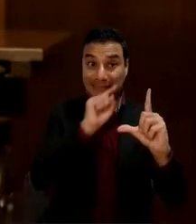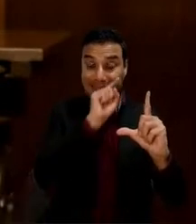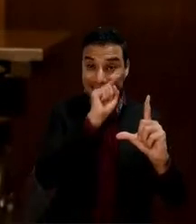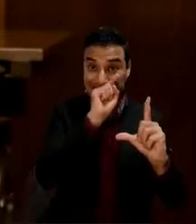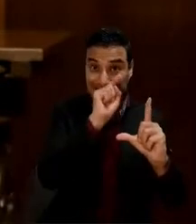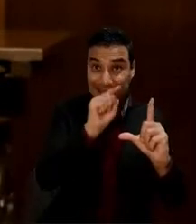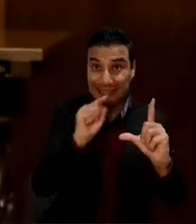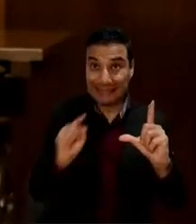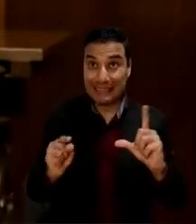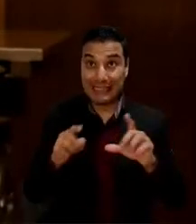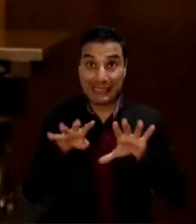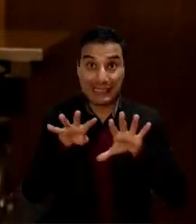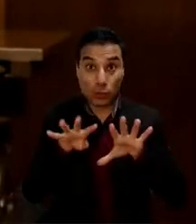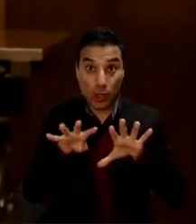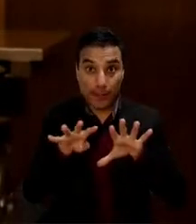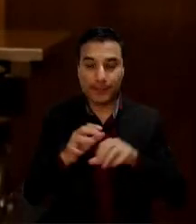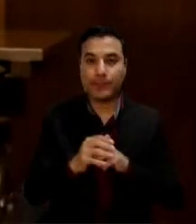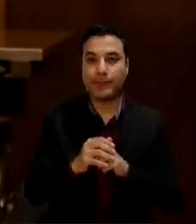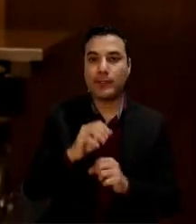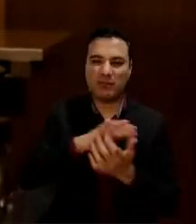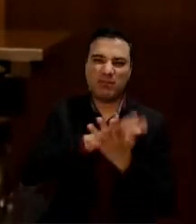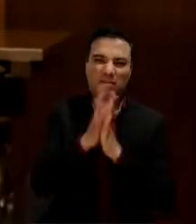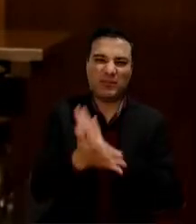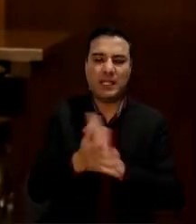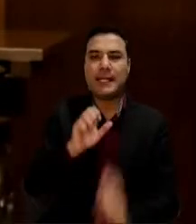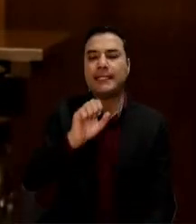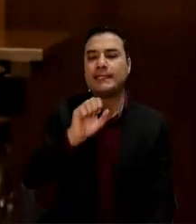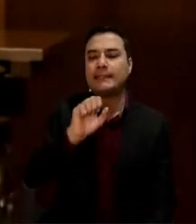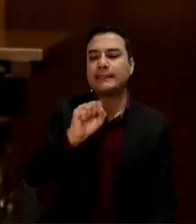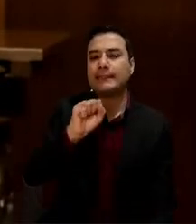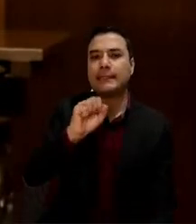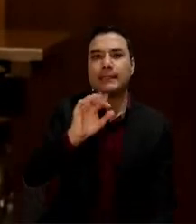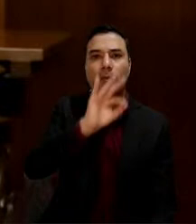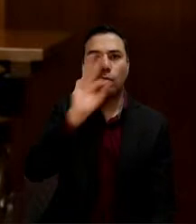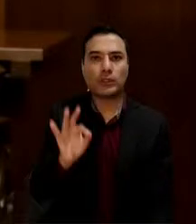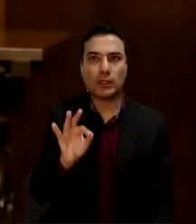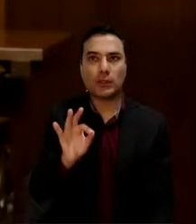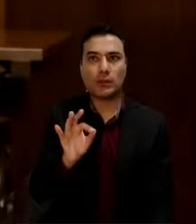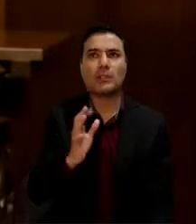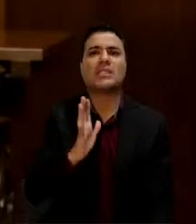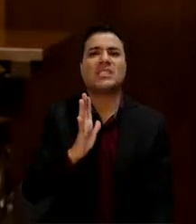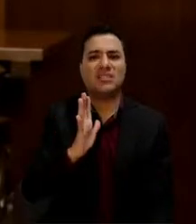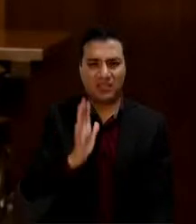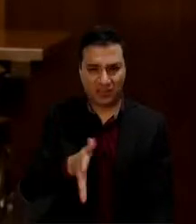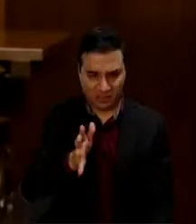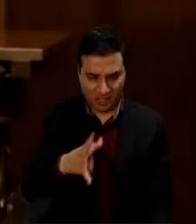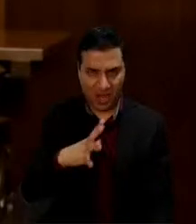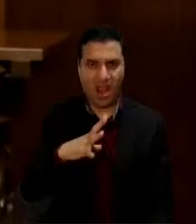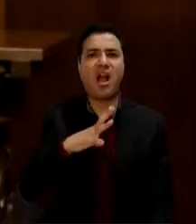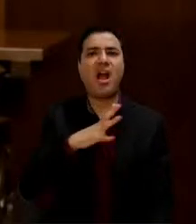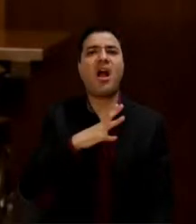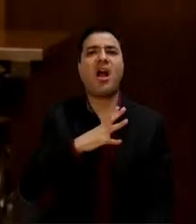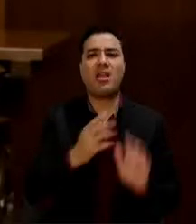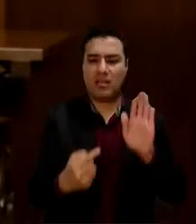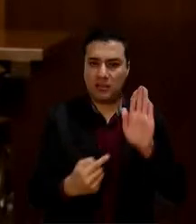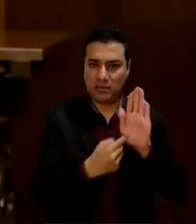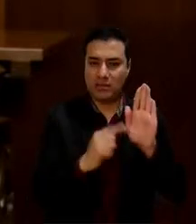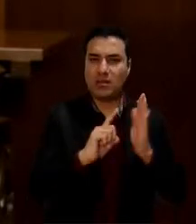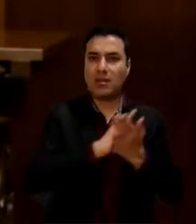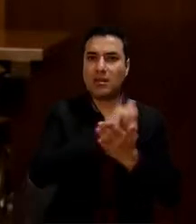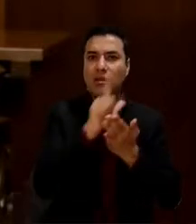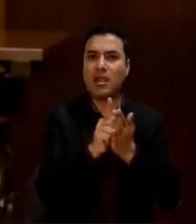mexicanos, es decir, el 60%, ya prevén de manera expresa en su marco jurídico